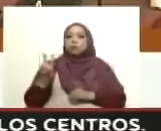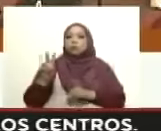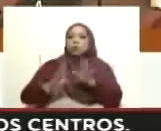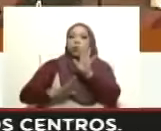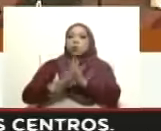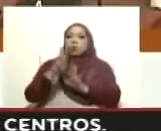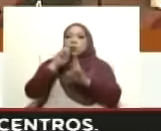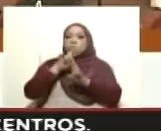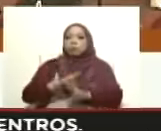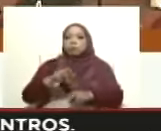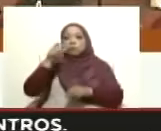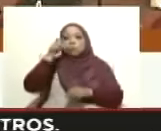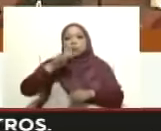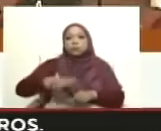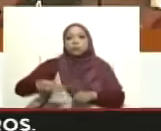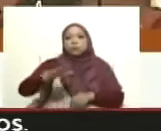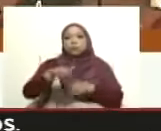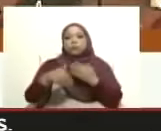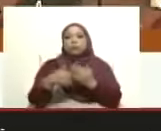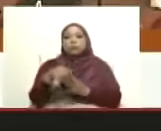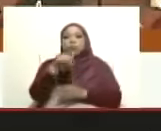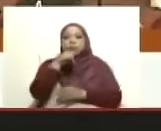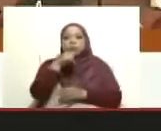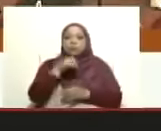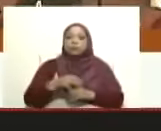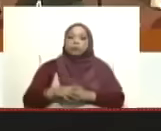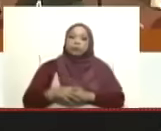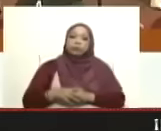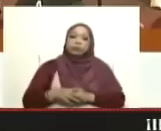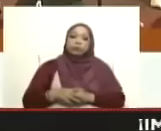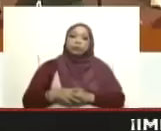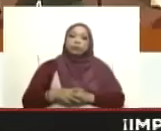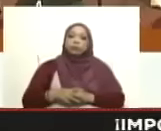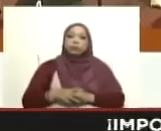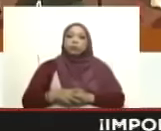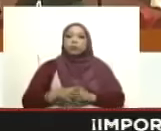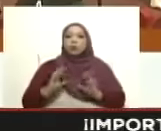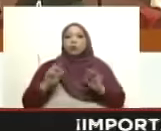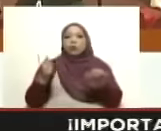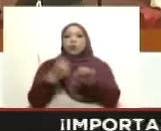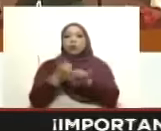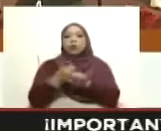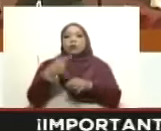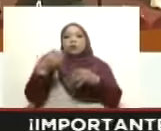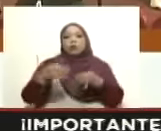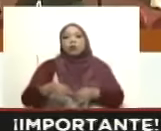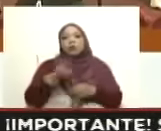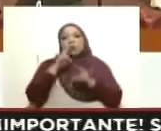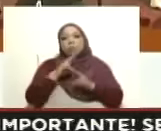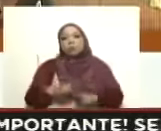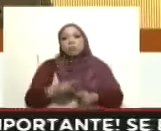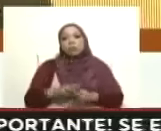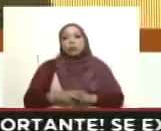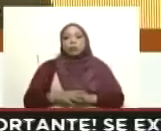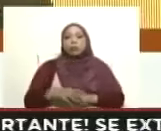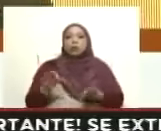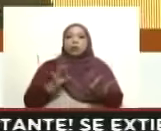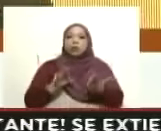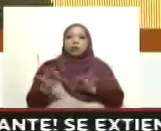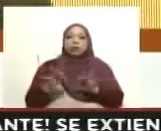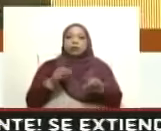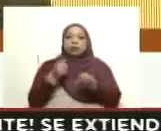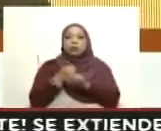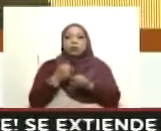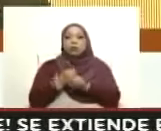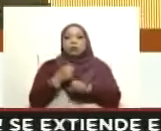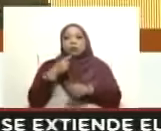respuesta del pueblo de Venezuela se la dio hoy como una antesala pero la verdadera respuesta que se prepare y que